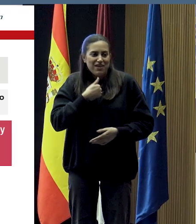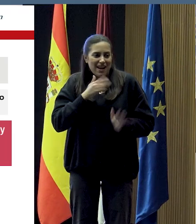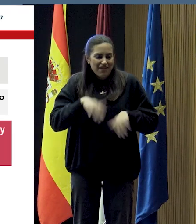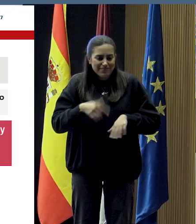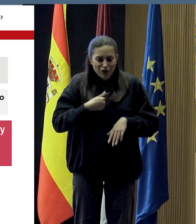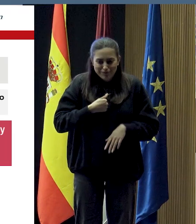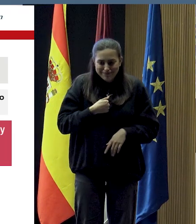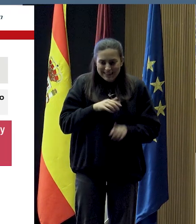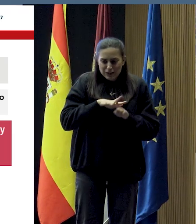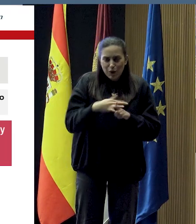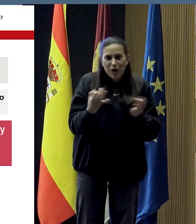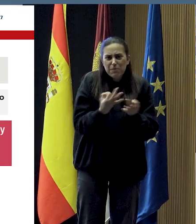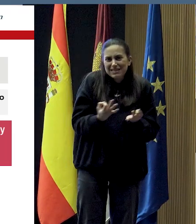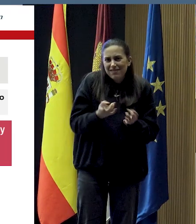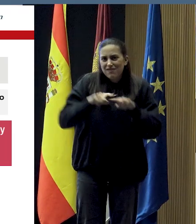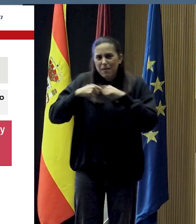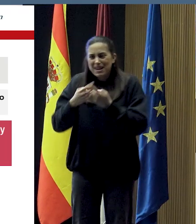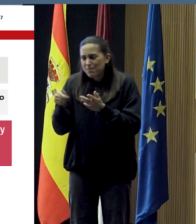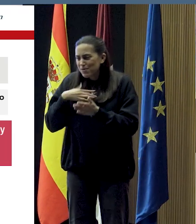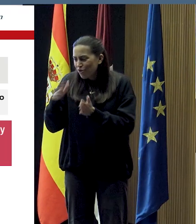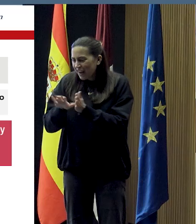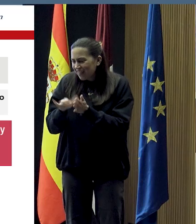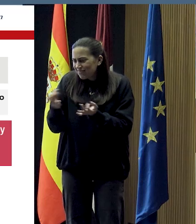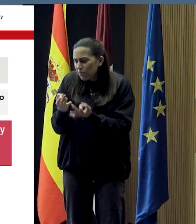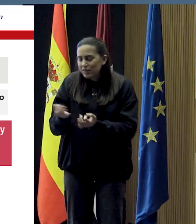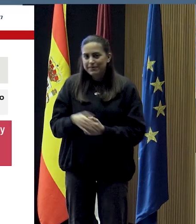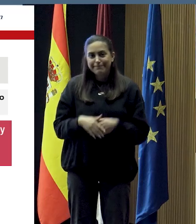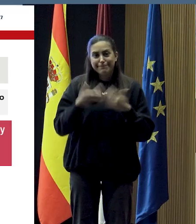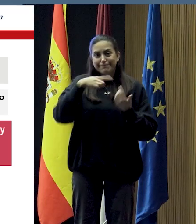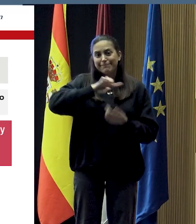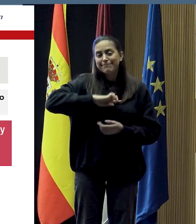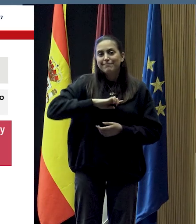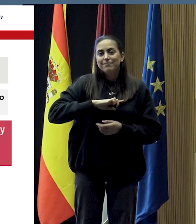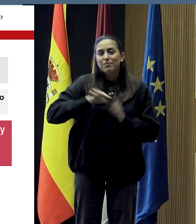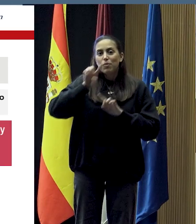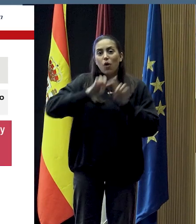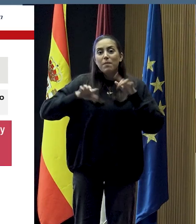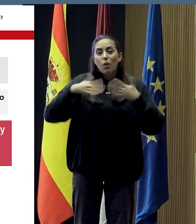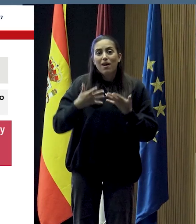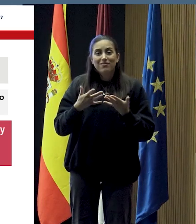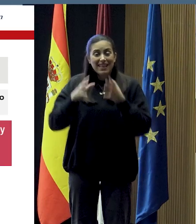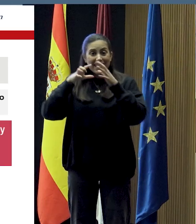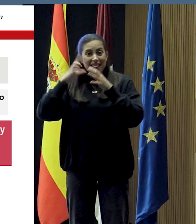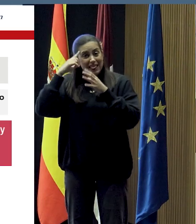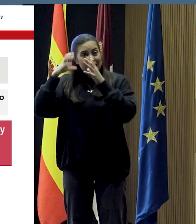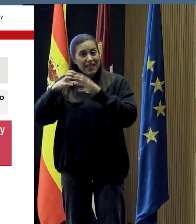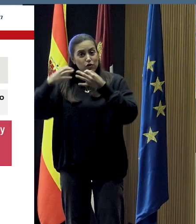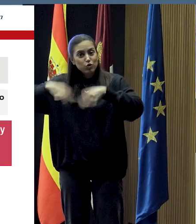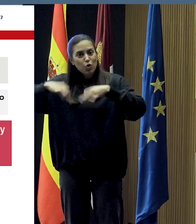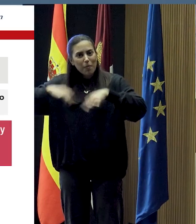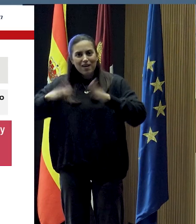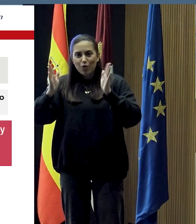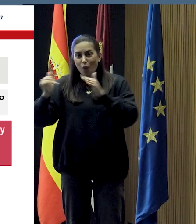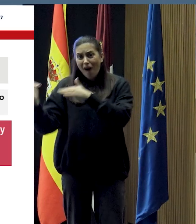ellos o a sus familiares más cercanos. Pero de lo que carecemos es de cerebros normales, de